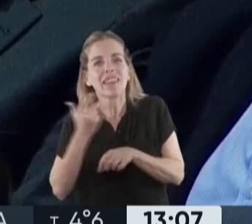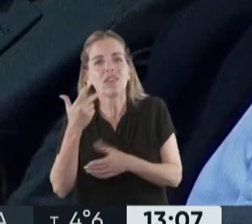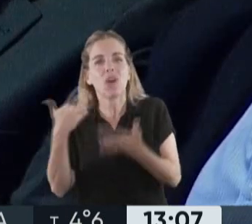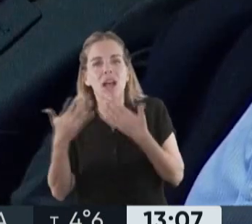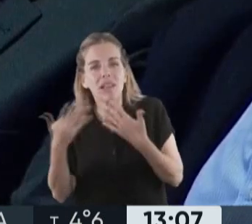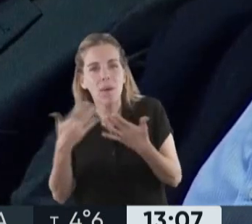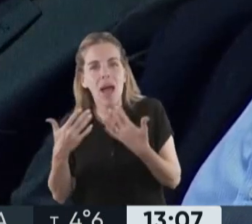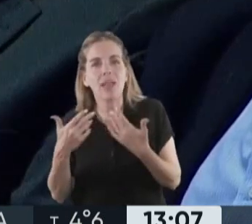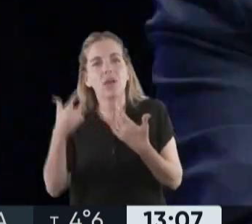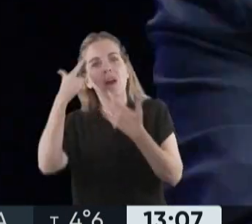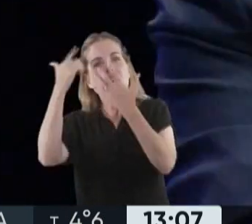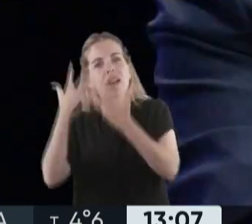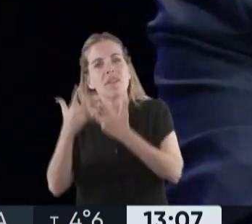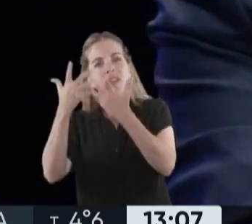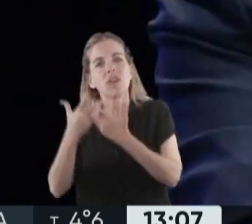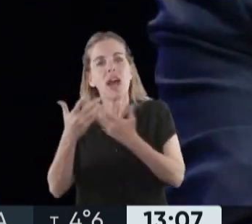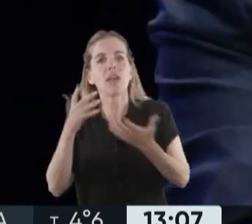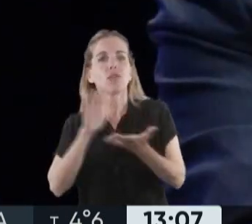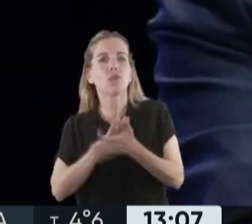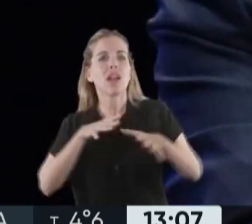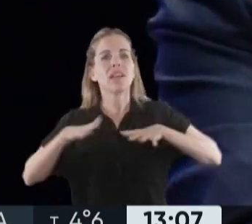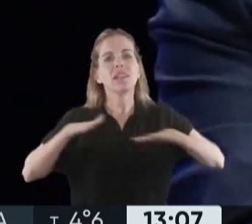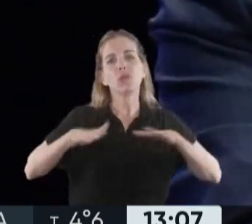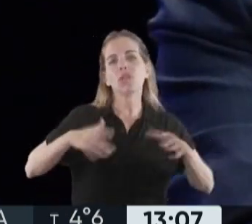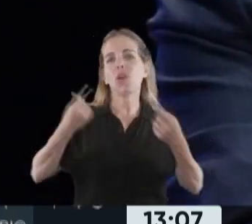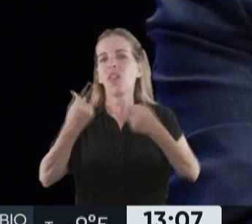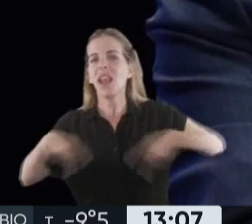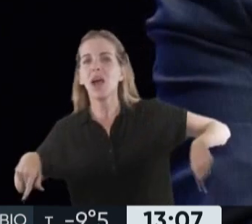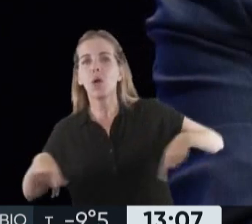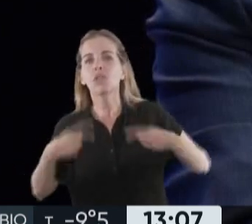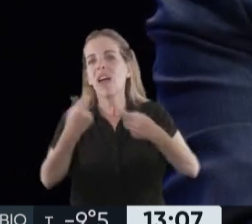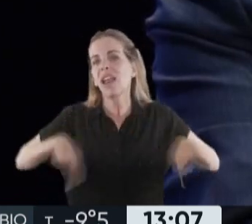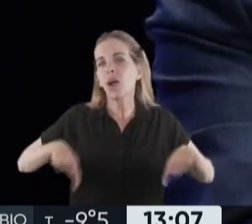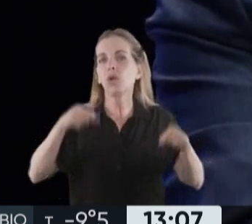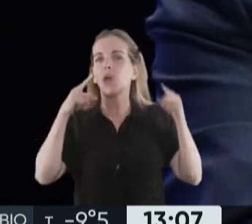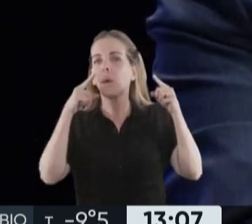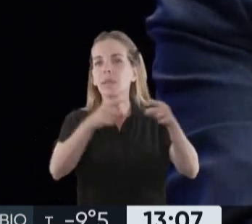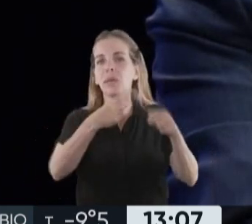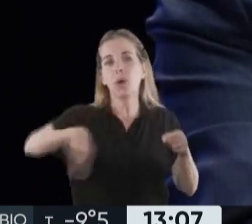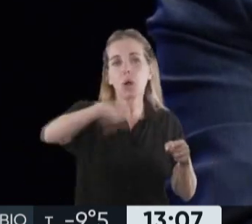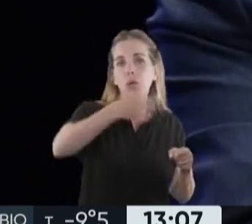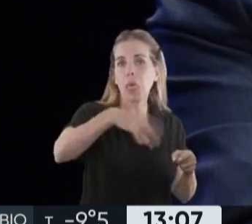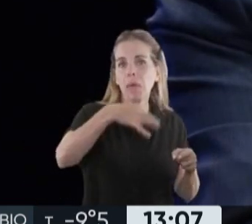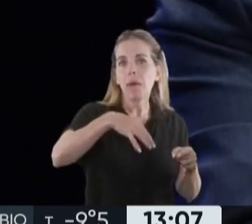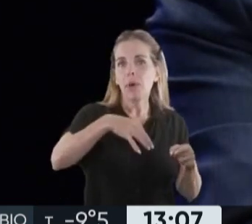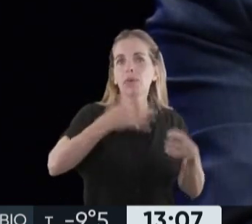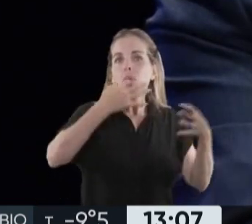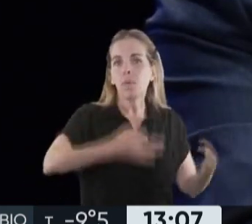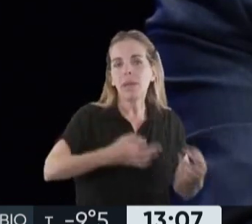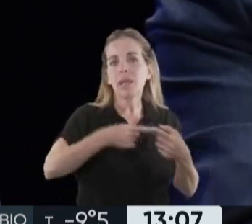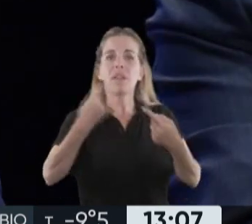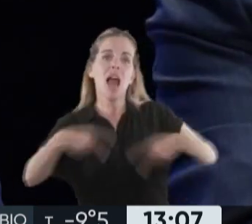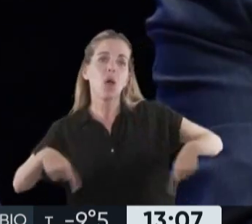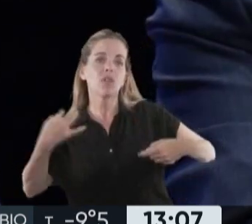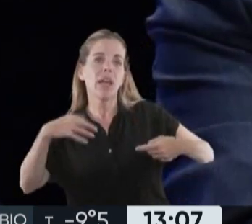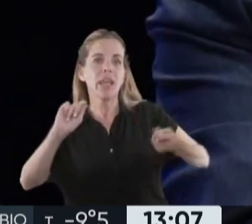sobre el estado actual de las cosas, sobre las cosas que creo que debemos hacer, sobre las cosas que creo que debemos cambiar,